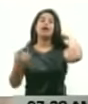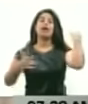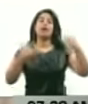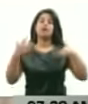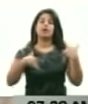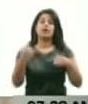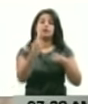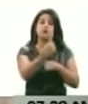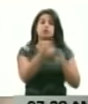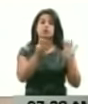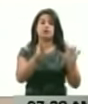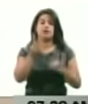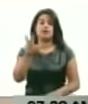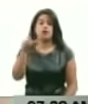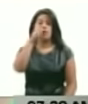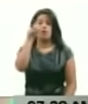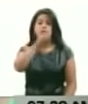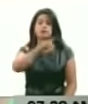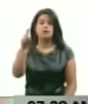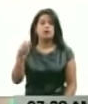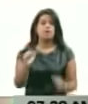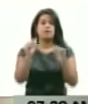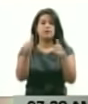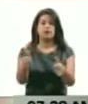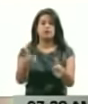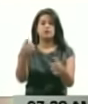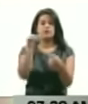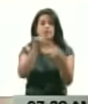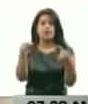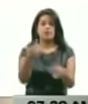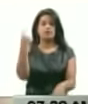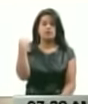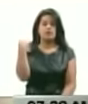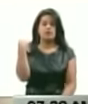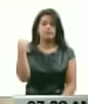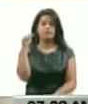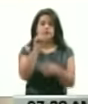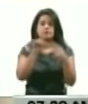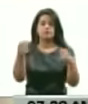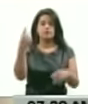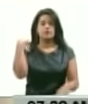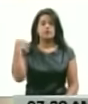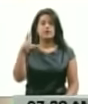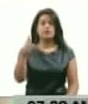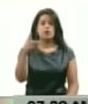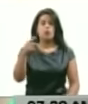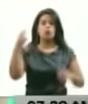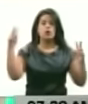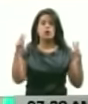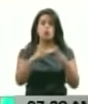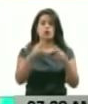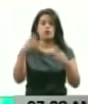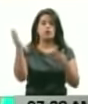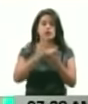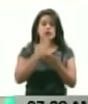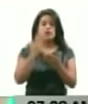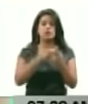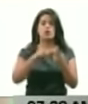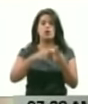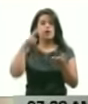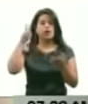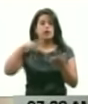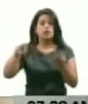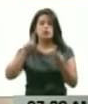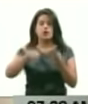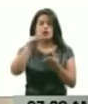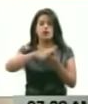al 183 aniversario iniciaron la semana pasada con el segundo encuentro del libro, la lectura y la escritura como